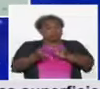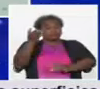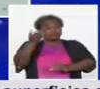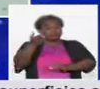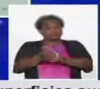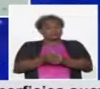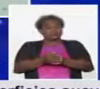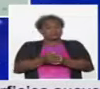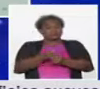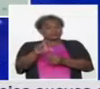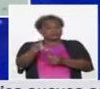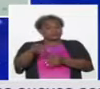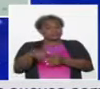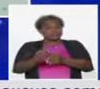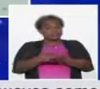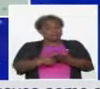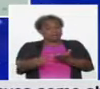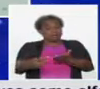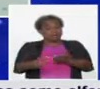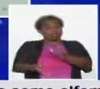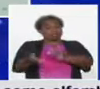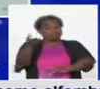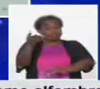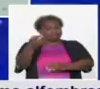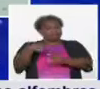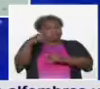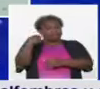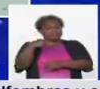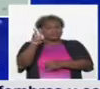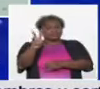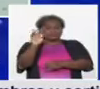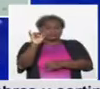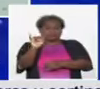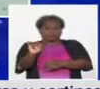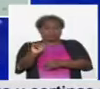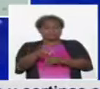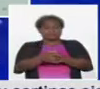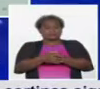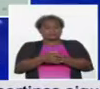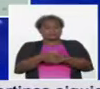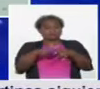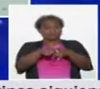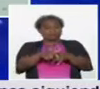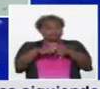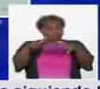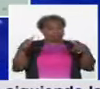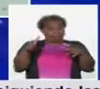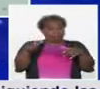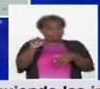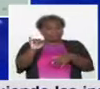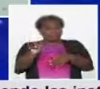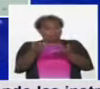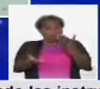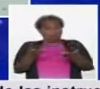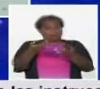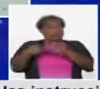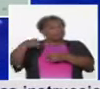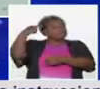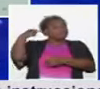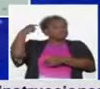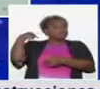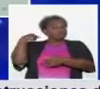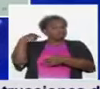las últimas semanas. Ayer con 36, un incremento en 16 con respecto al día anterior.